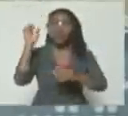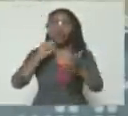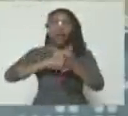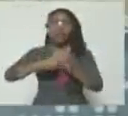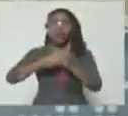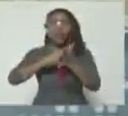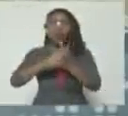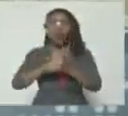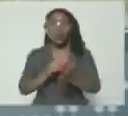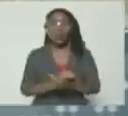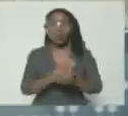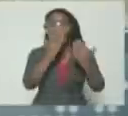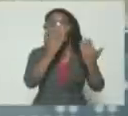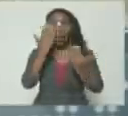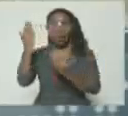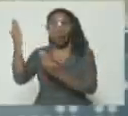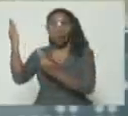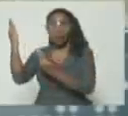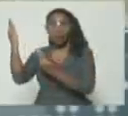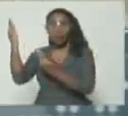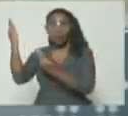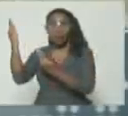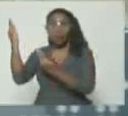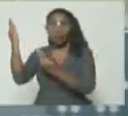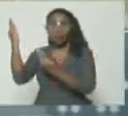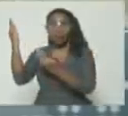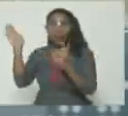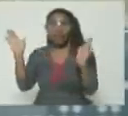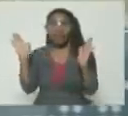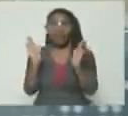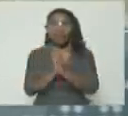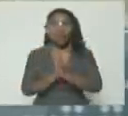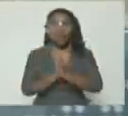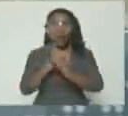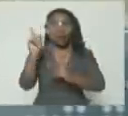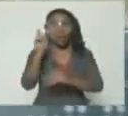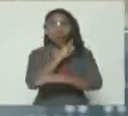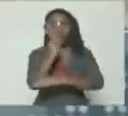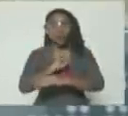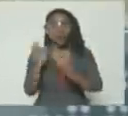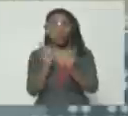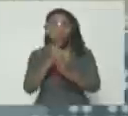tecnología. Adelante, San Francisco, allá en el Zulia.